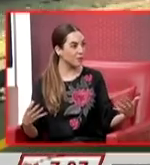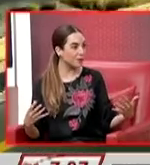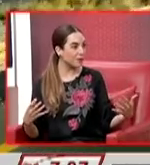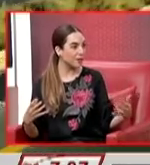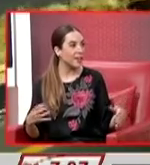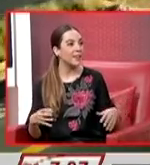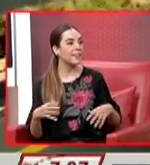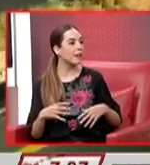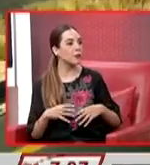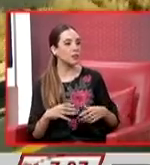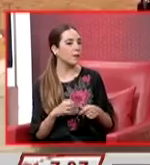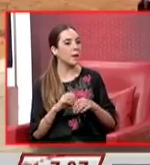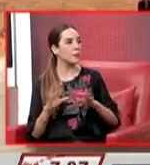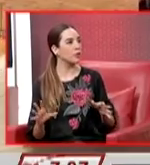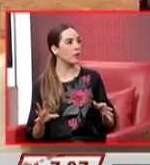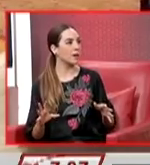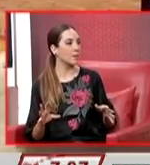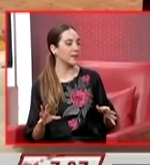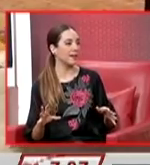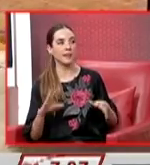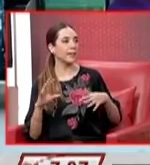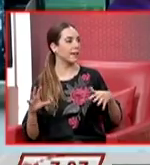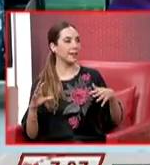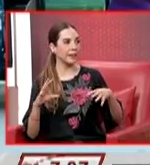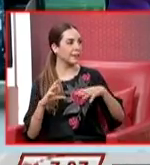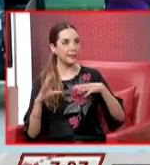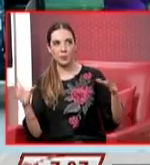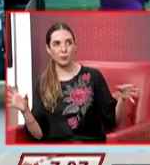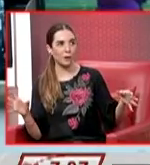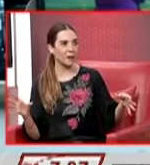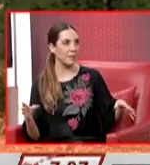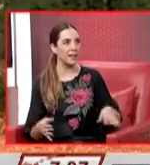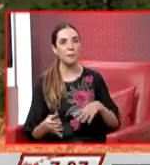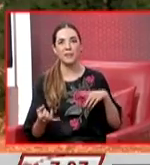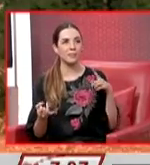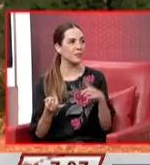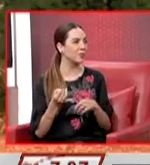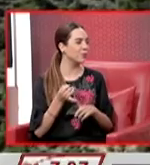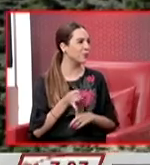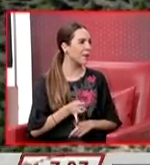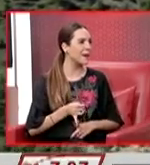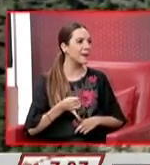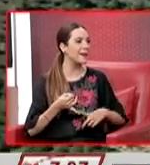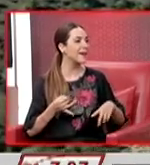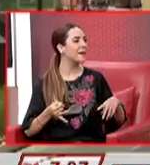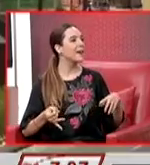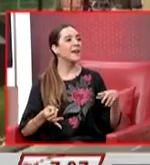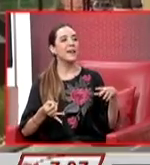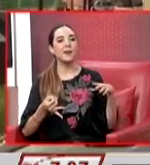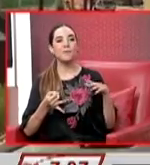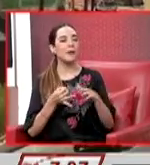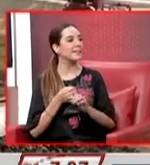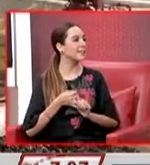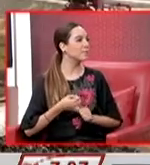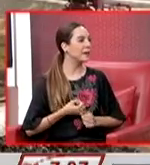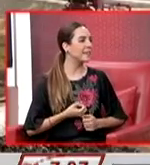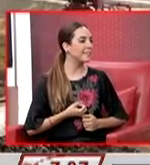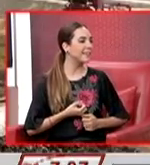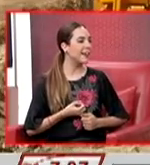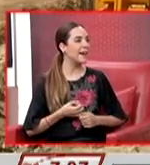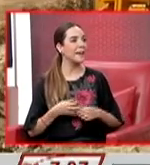y compromisos de cosas para apertura gubernamental. ¿Qué es apertura gubernamental? Participación ciudadana,